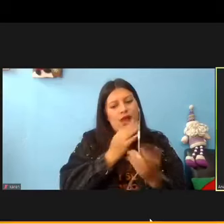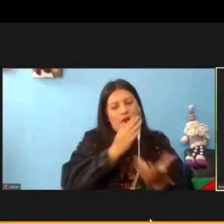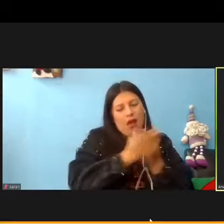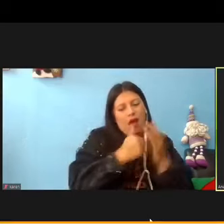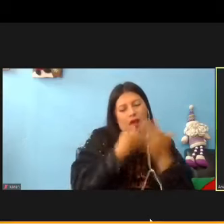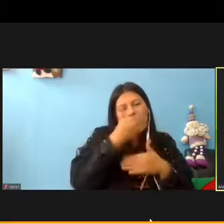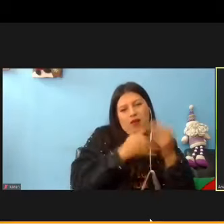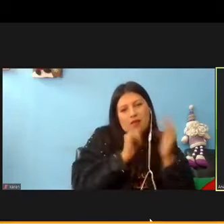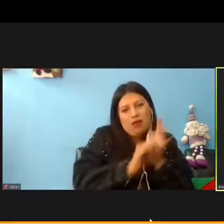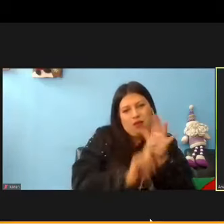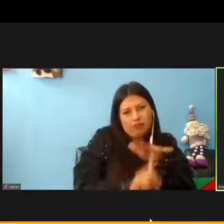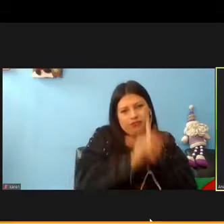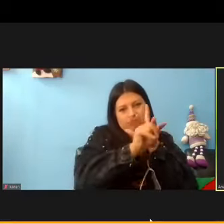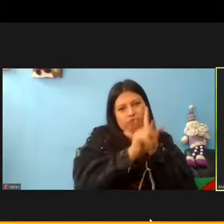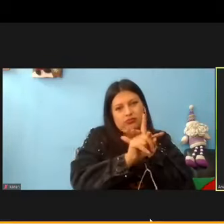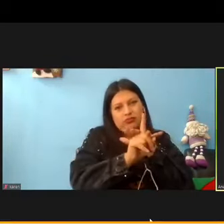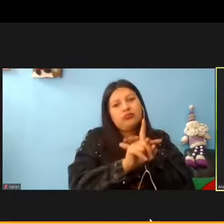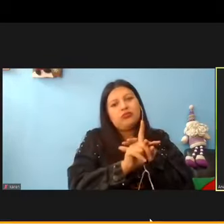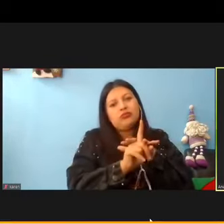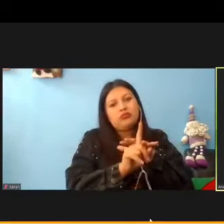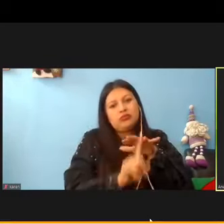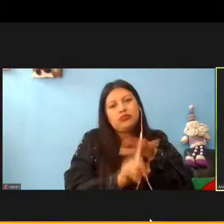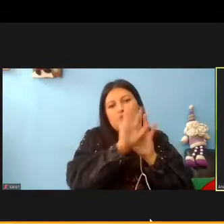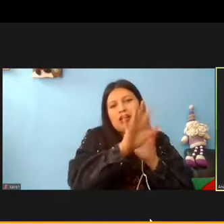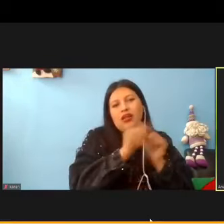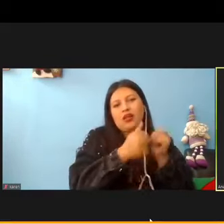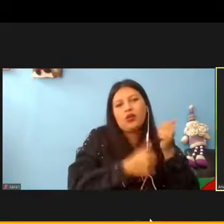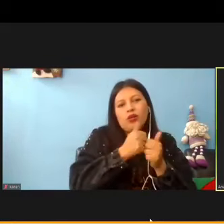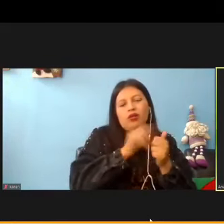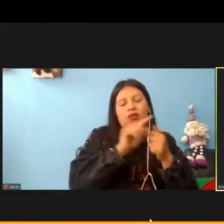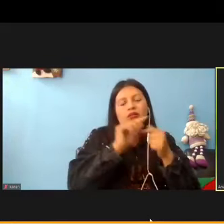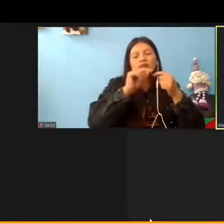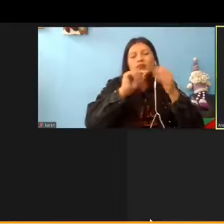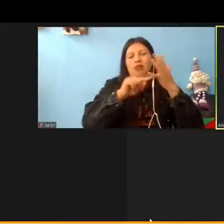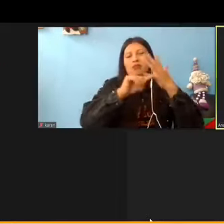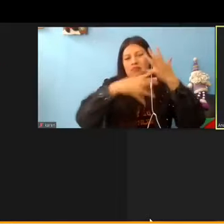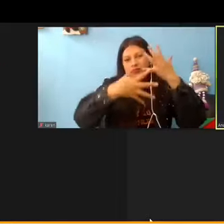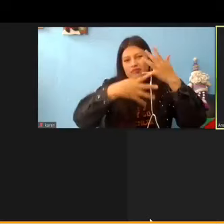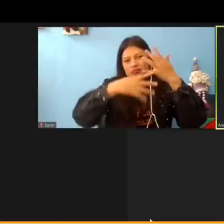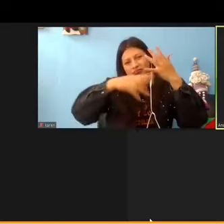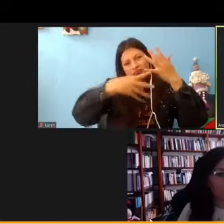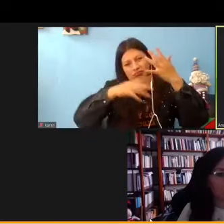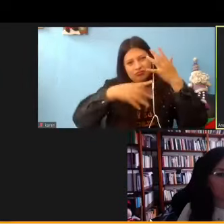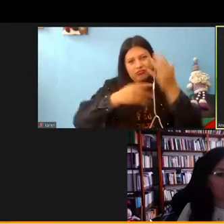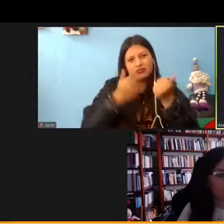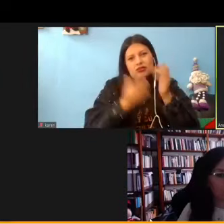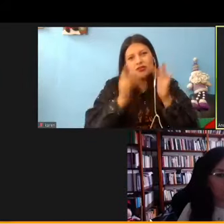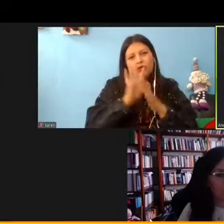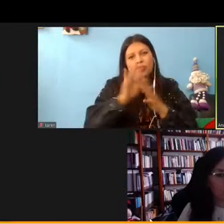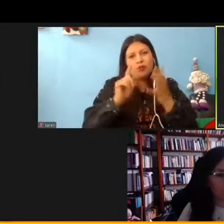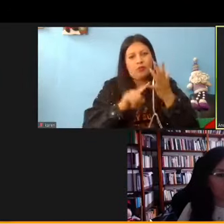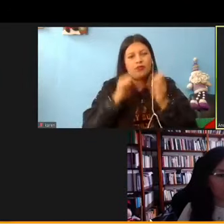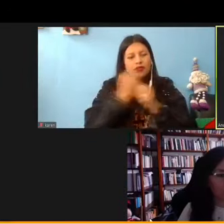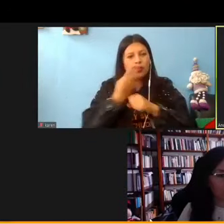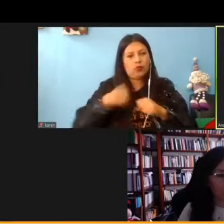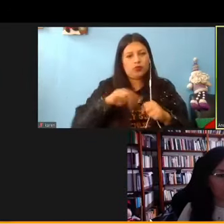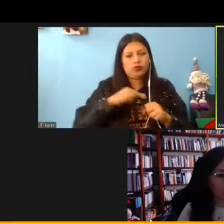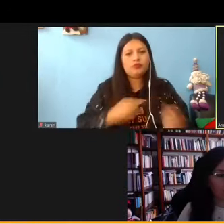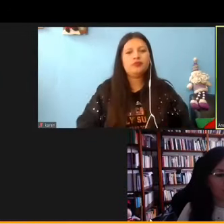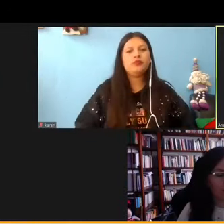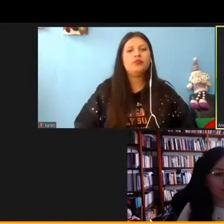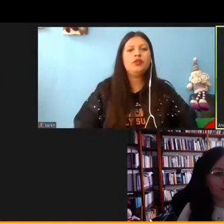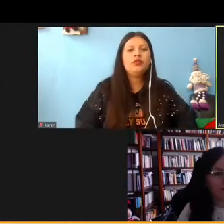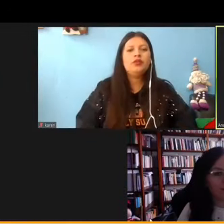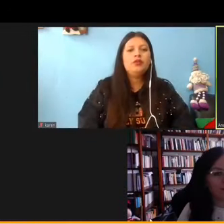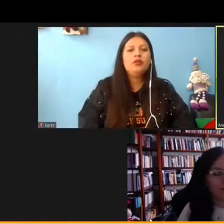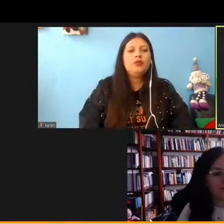surgió en el eje y en los subejes de, ¿no? de nuestro trabajo. Pero me